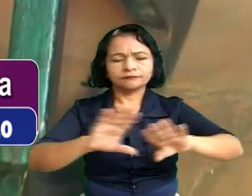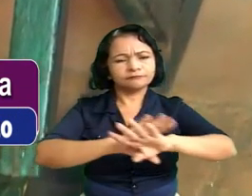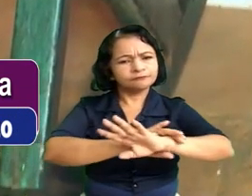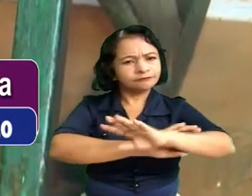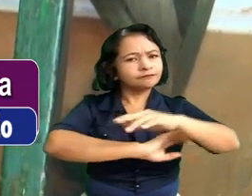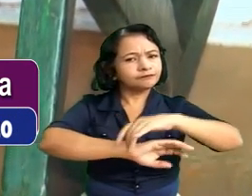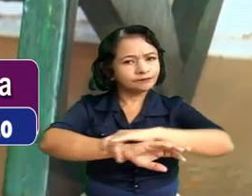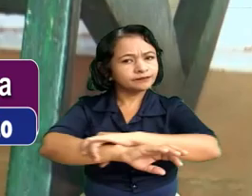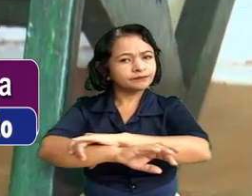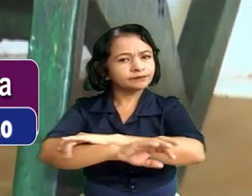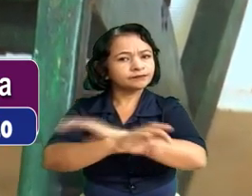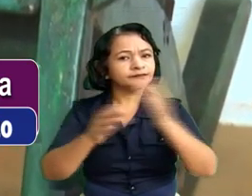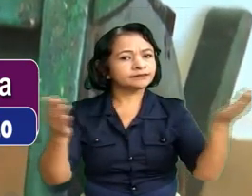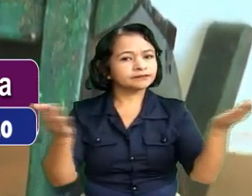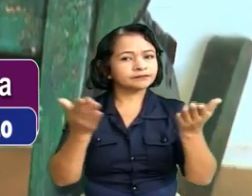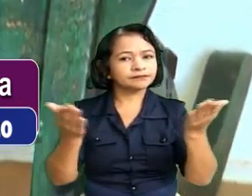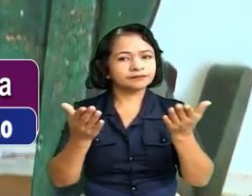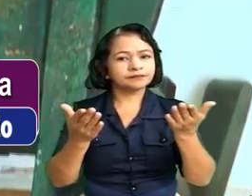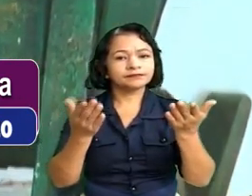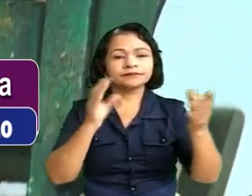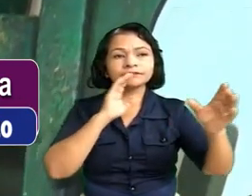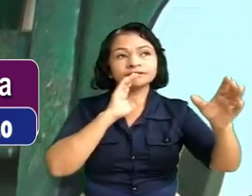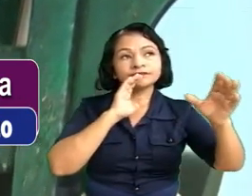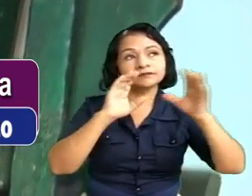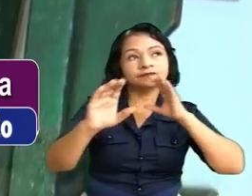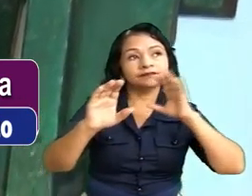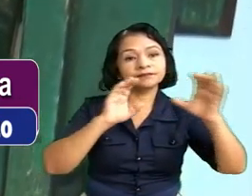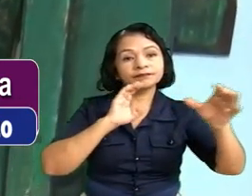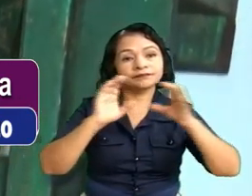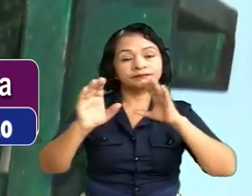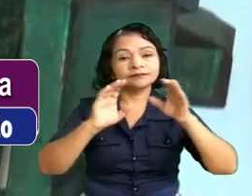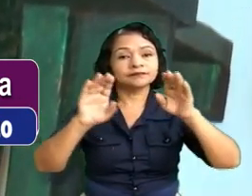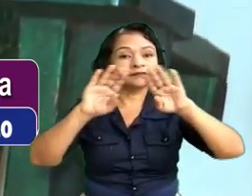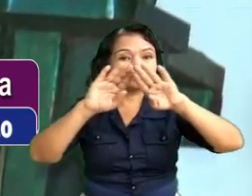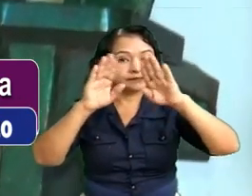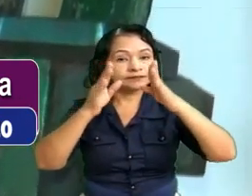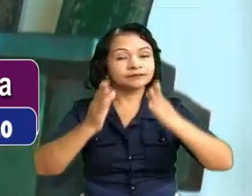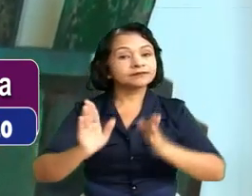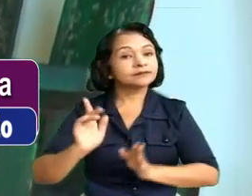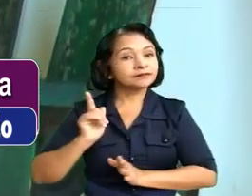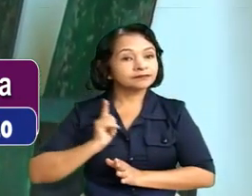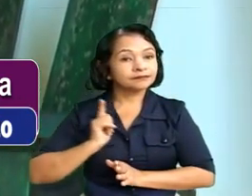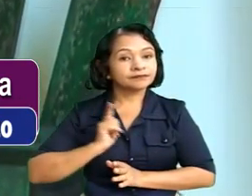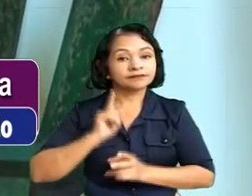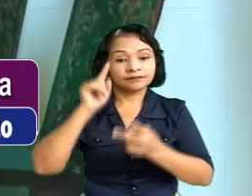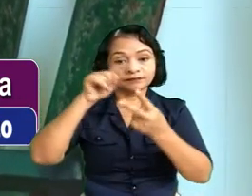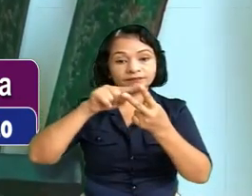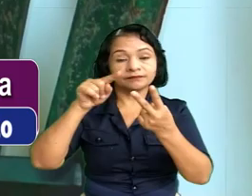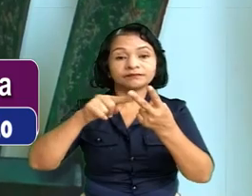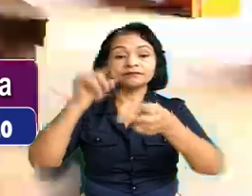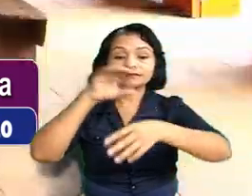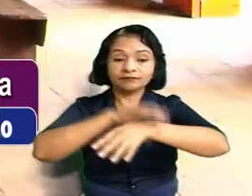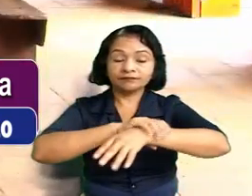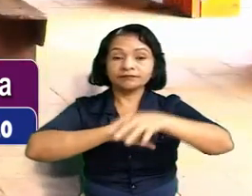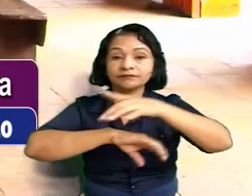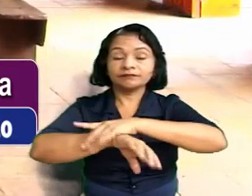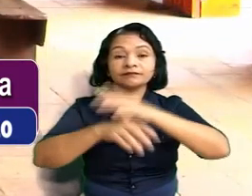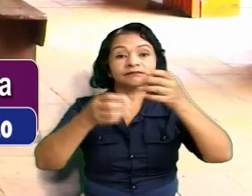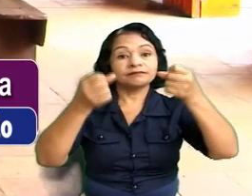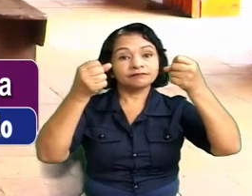en algo tan estratégico como es la comunicación. Además de eso, apresada en dos ocasiones y en esos